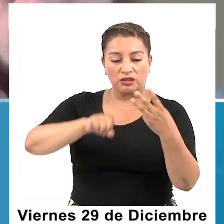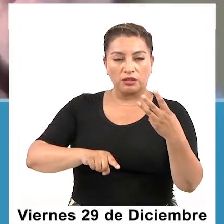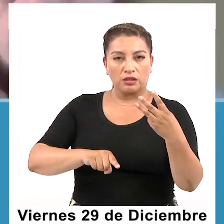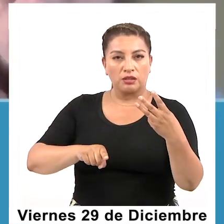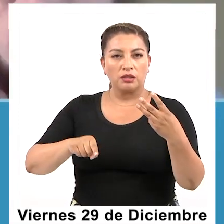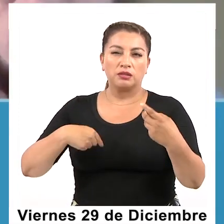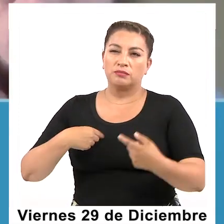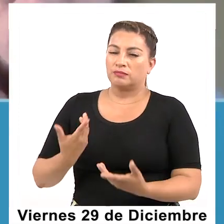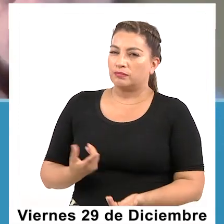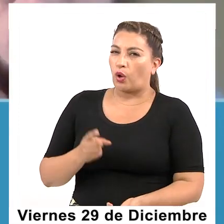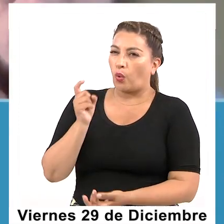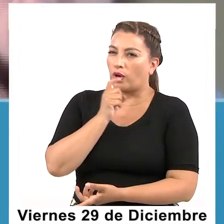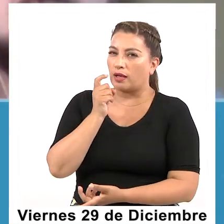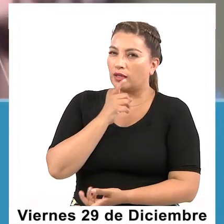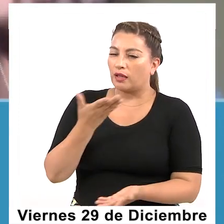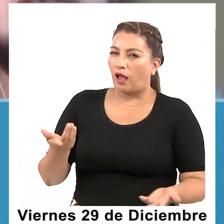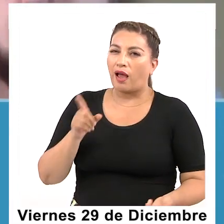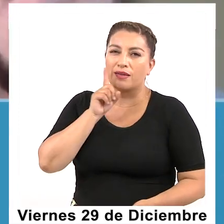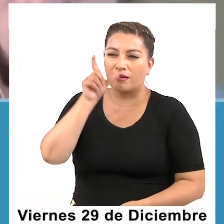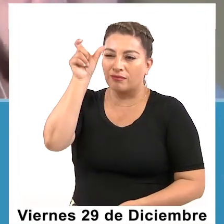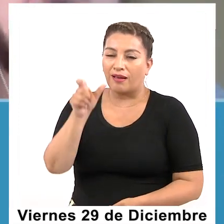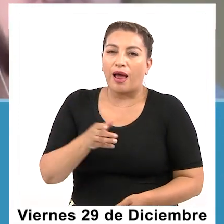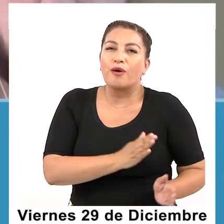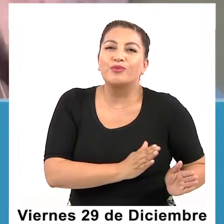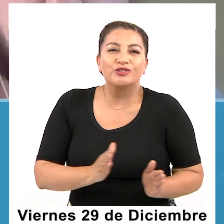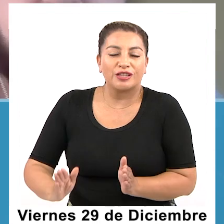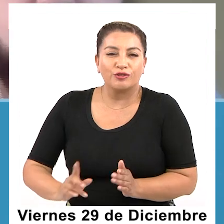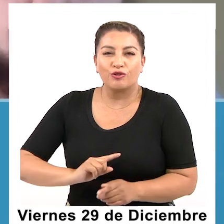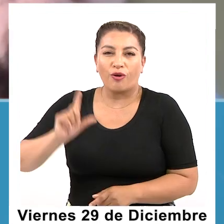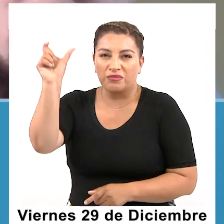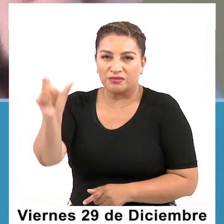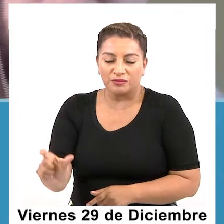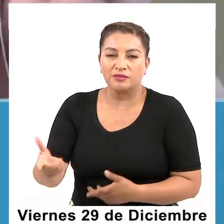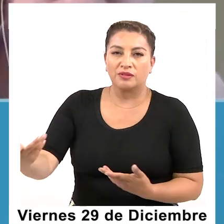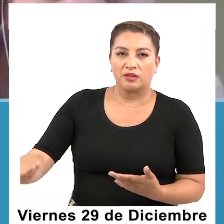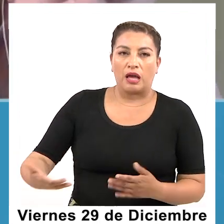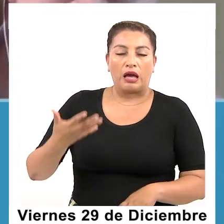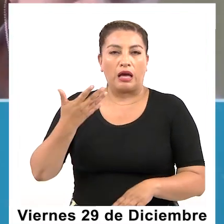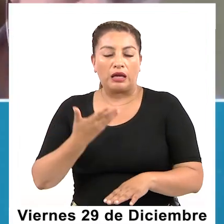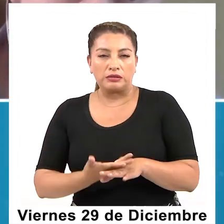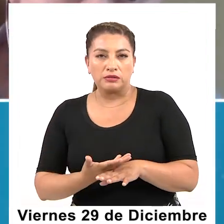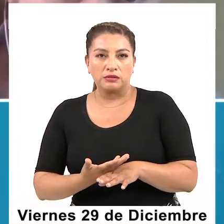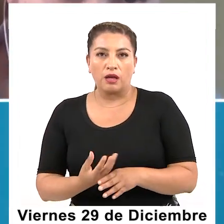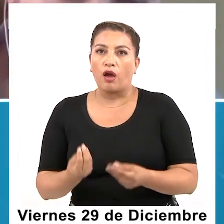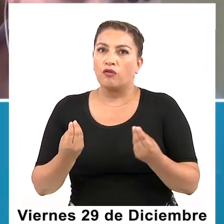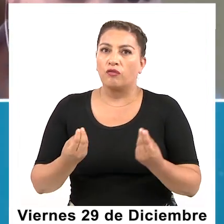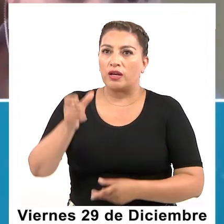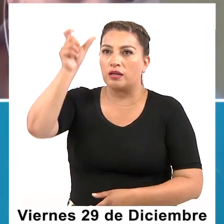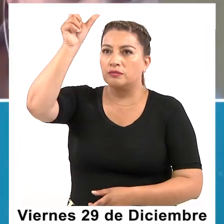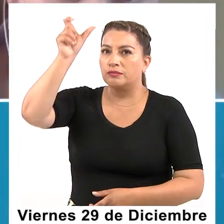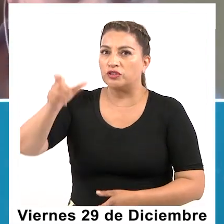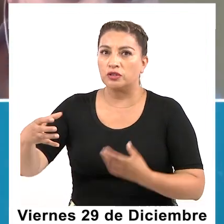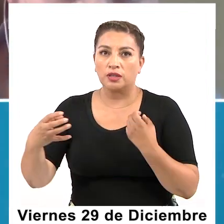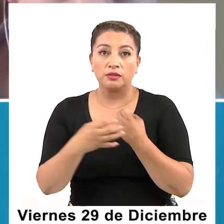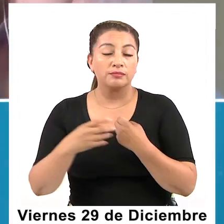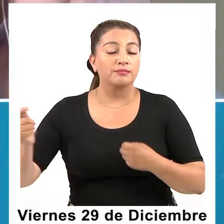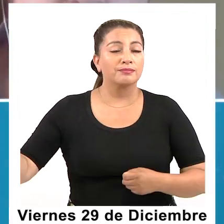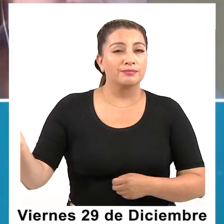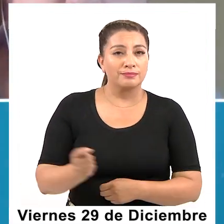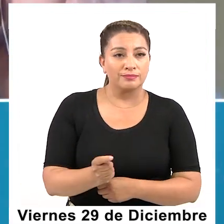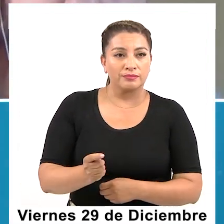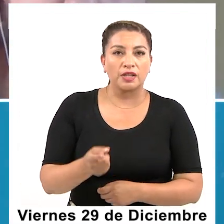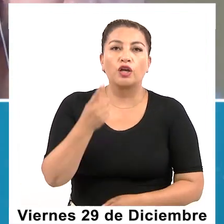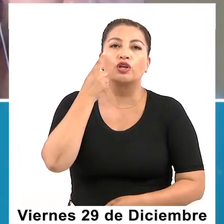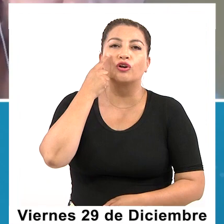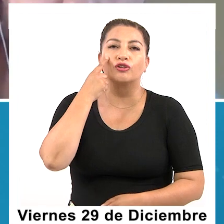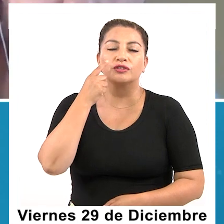hacer esa crítica al proceso propiamente tal. Yo creo que habiendo buenos elementos a nivel regional que conocen